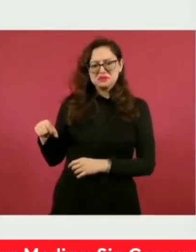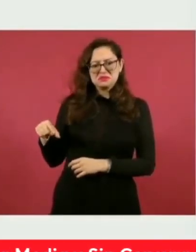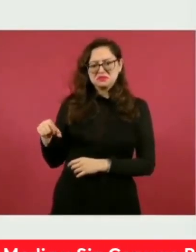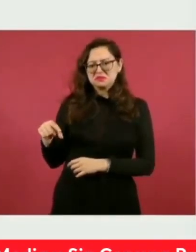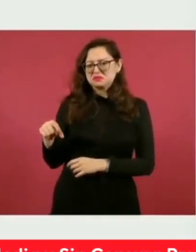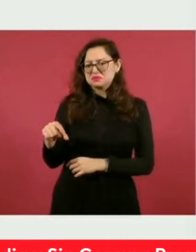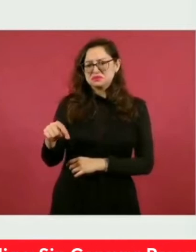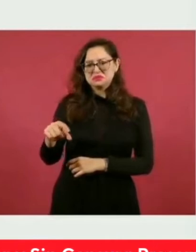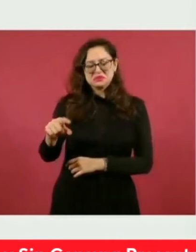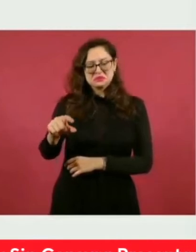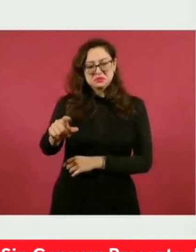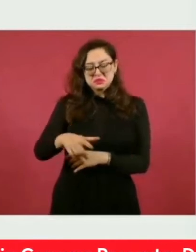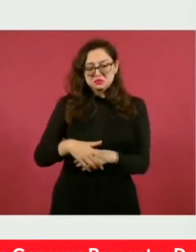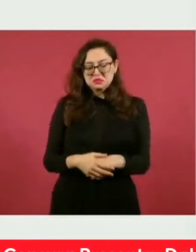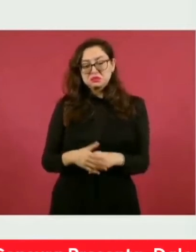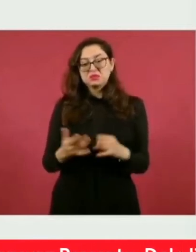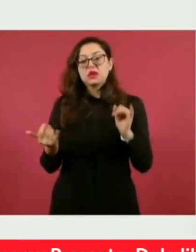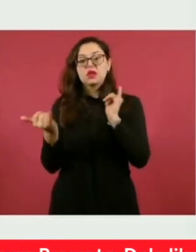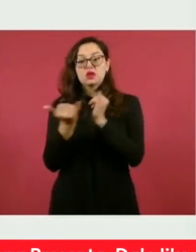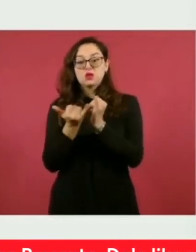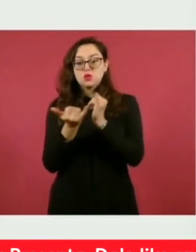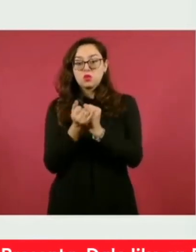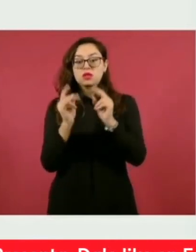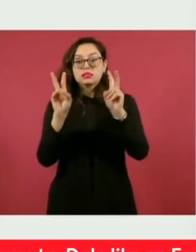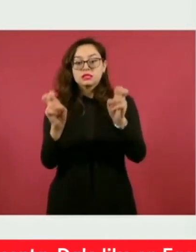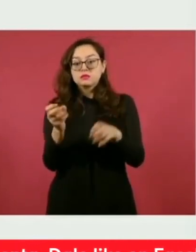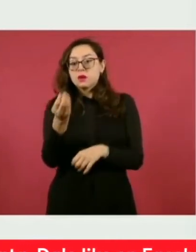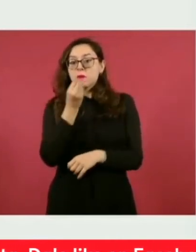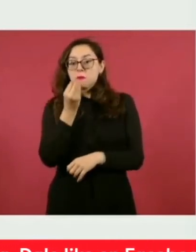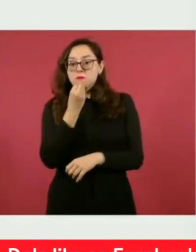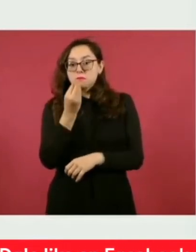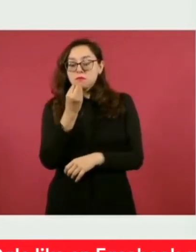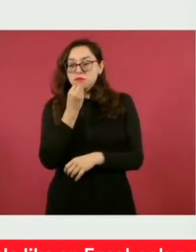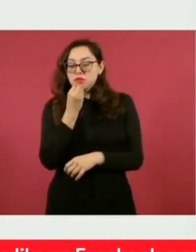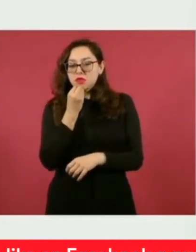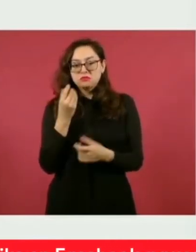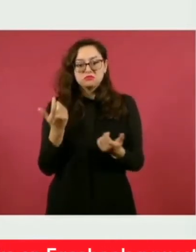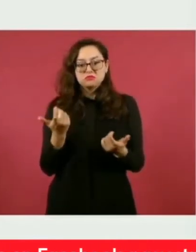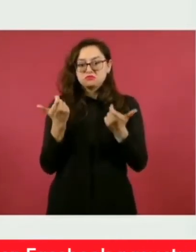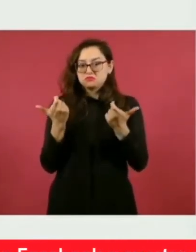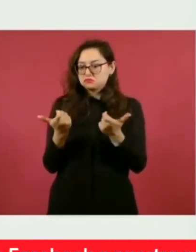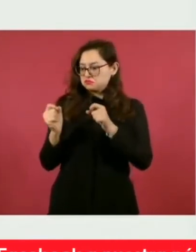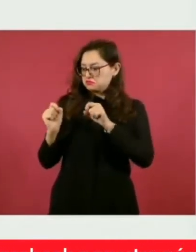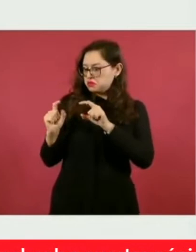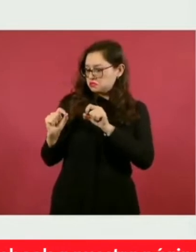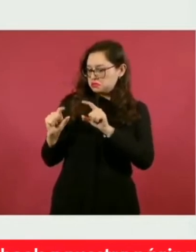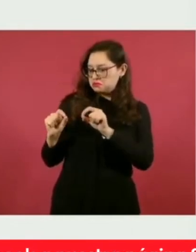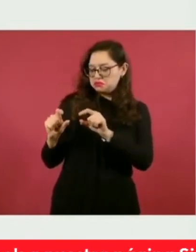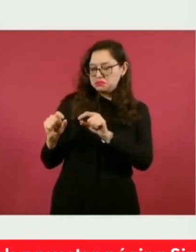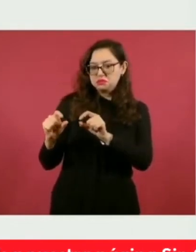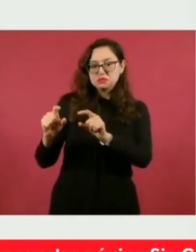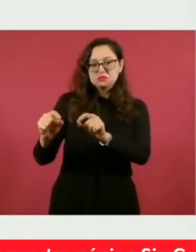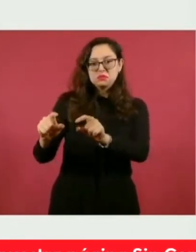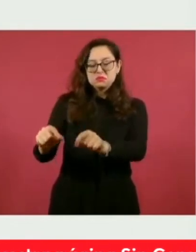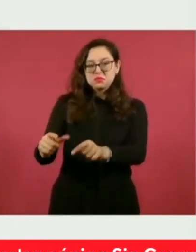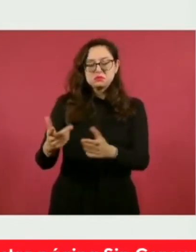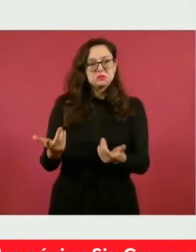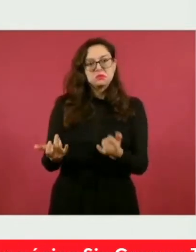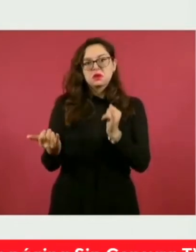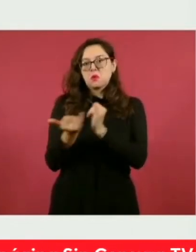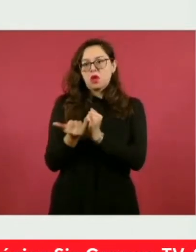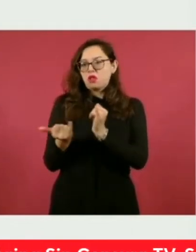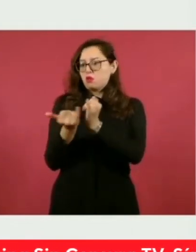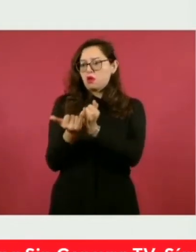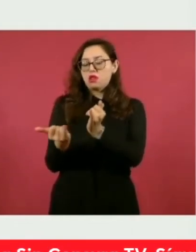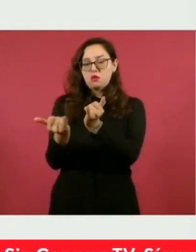el caso de la canasta básica también desde hace varias semanas lo hemos notado, inclusive el índice nacional de precios al consumidor, como lo vamos a ver